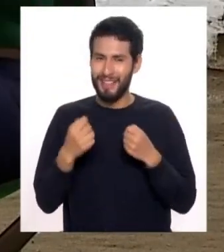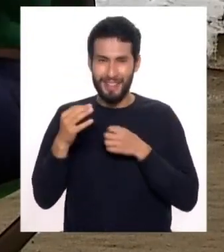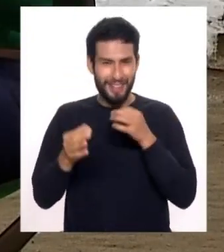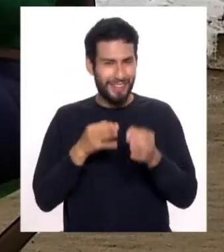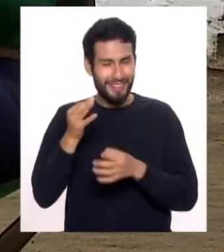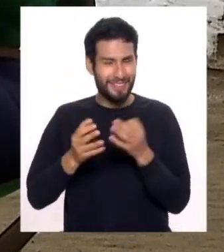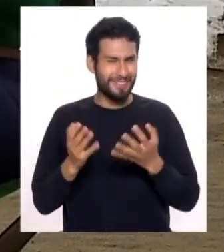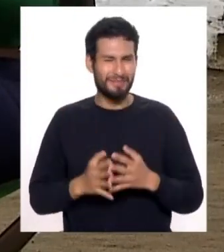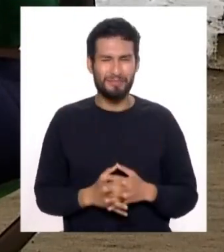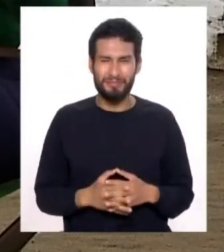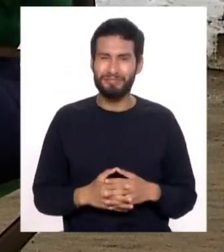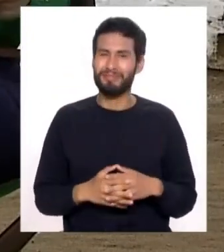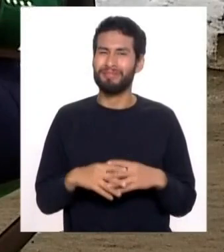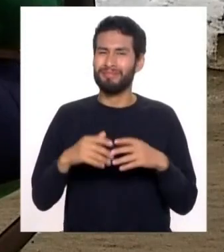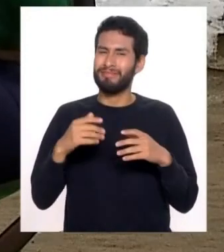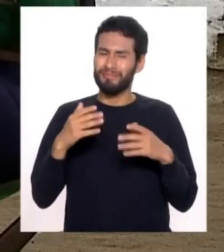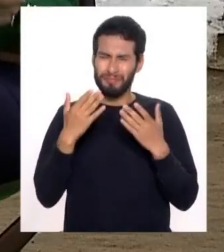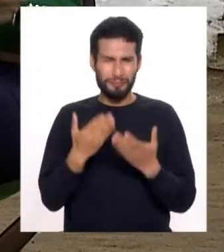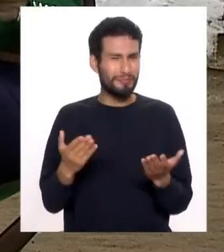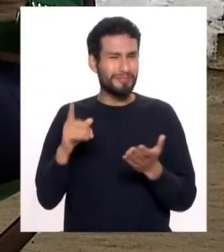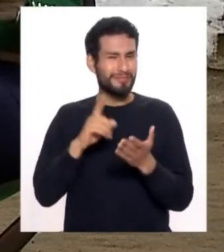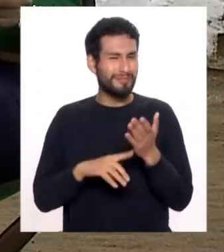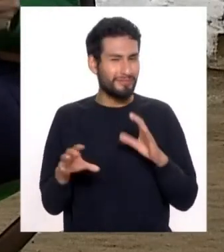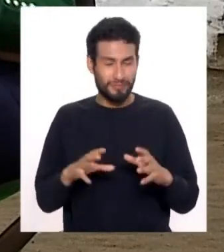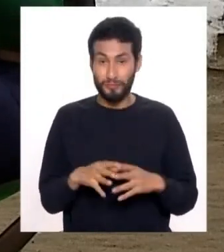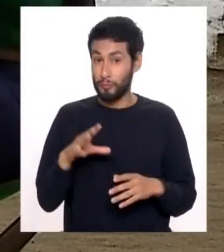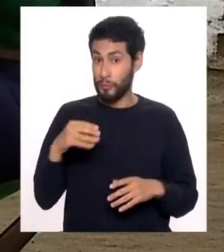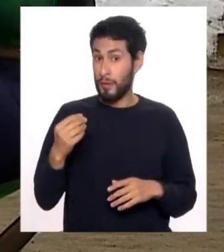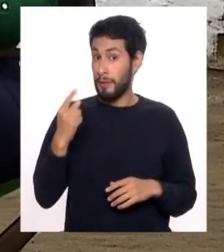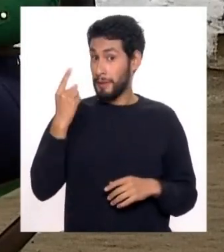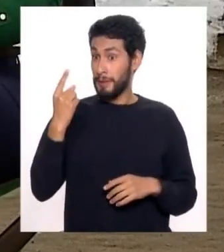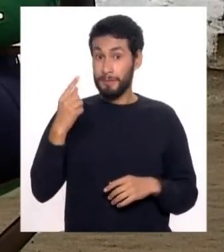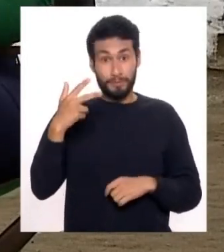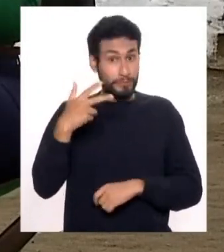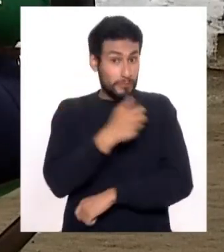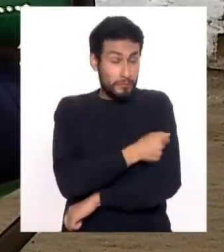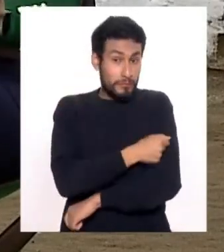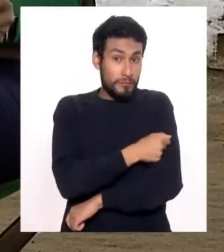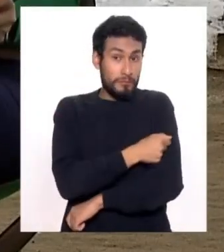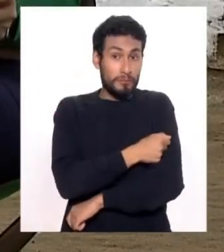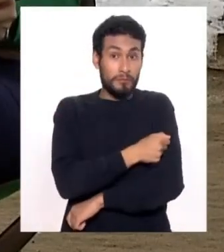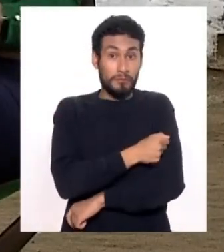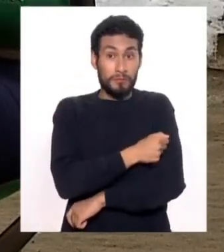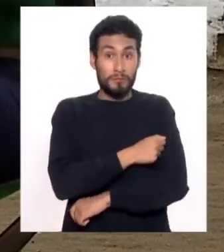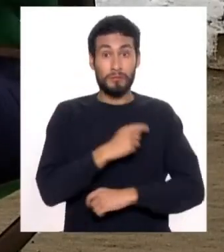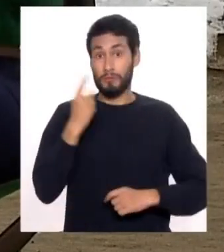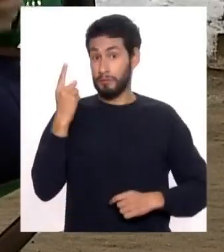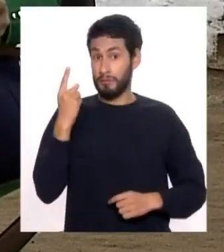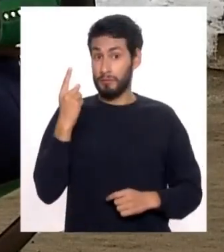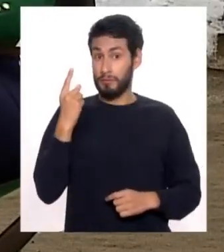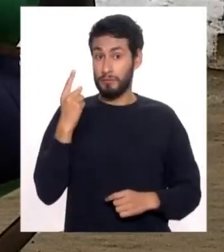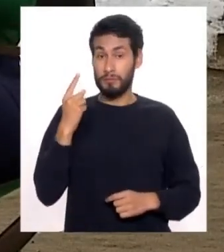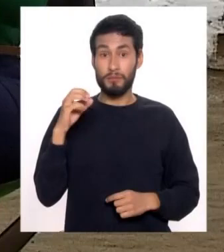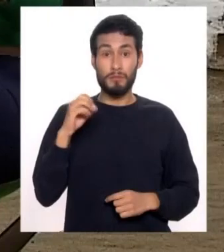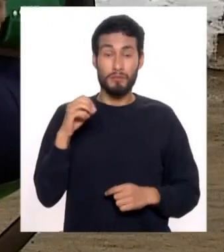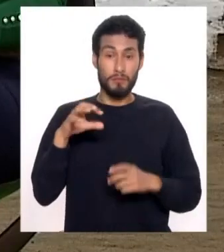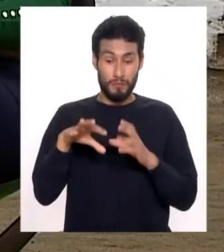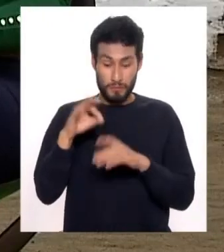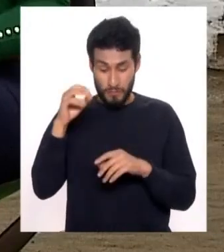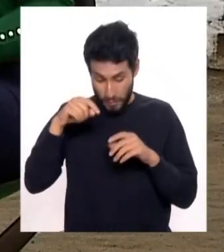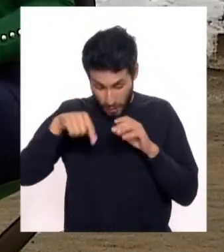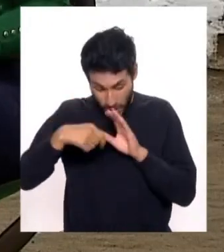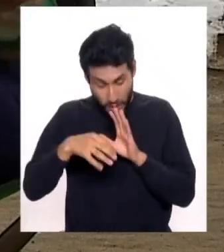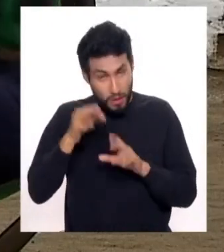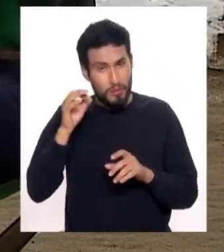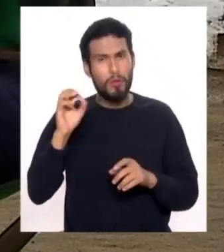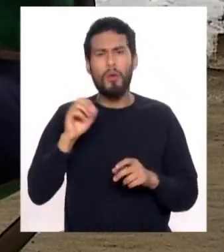explicar cada cosa que tenemos, porque no solamente estamos viendo la vacuna de virus de papiloma humano y también el descarte, sino también tenemos